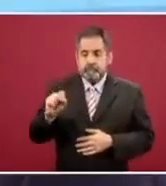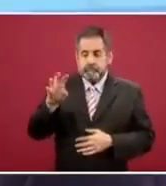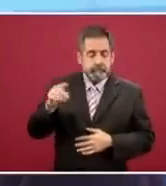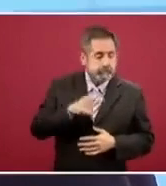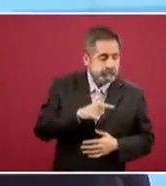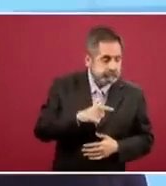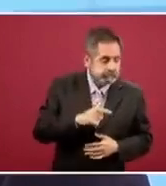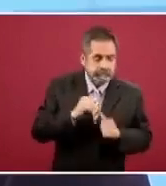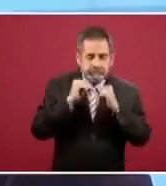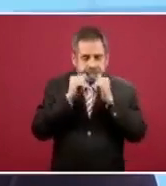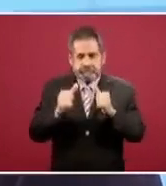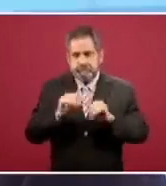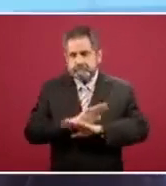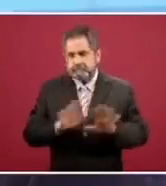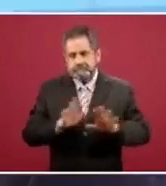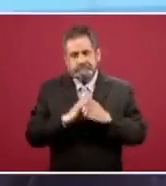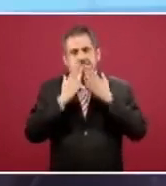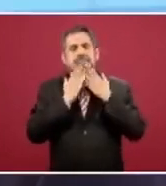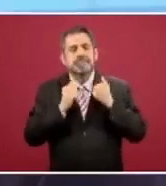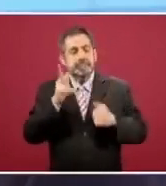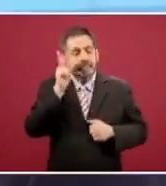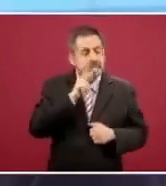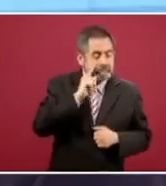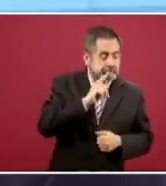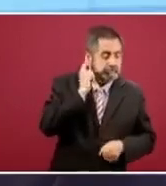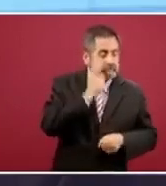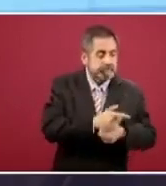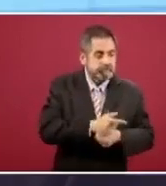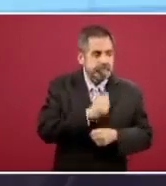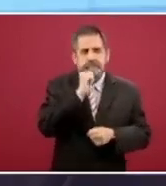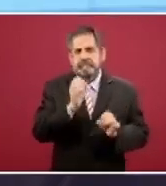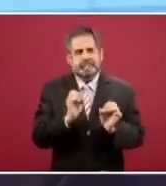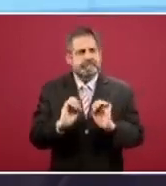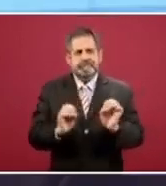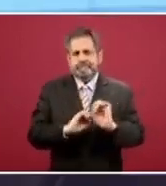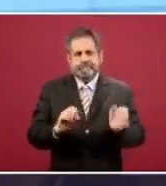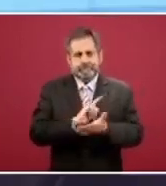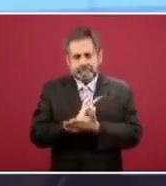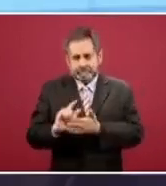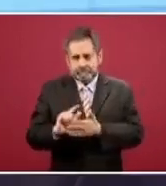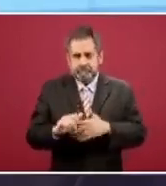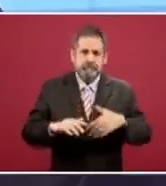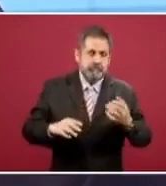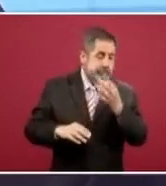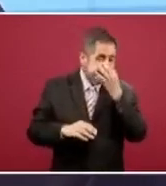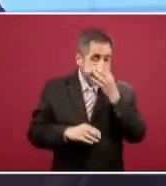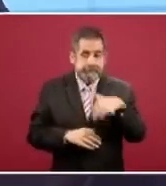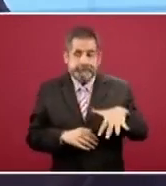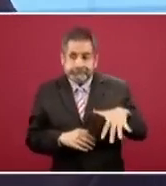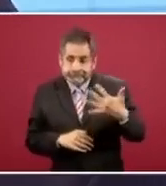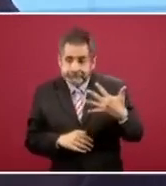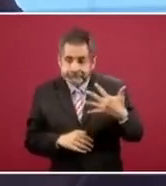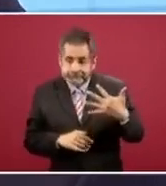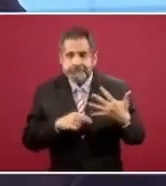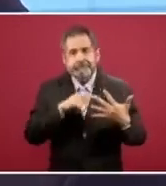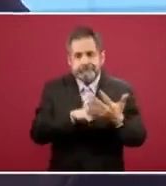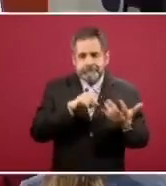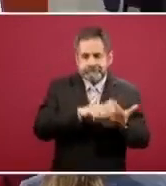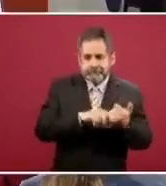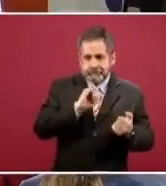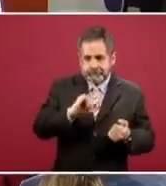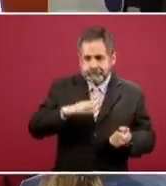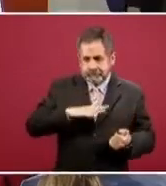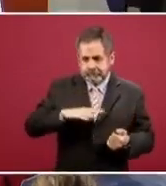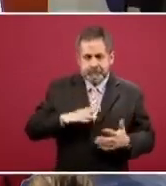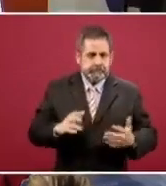descartado porque se les ha hecho la prueba y se ha encontrado que no tienen el coronavirus. Y solo 15 se ha encontrado que sí lo tienen. Y